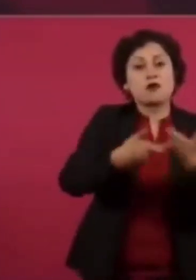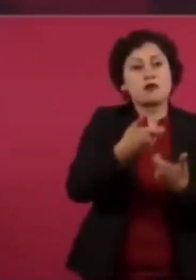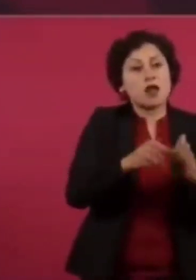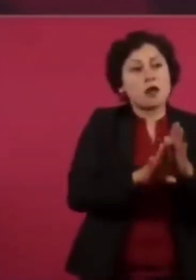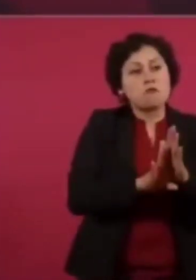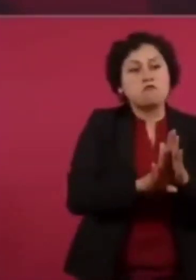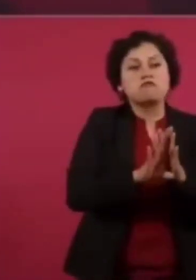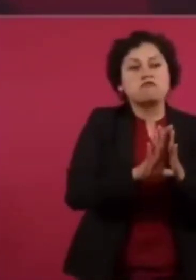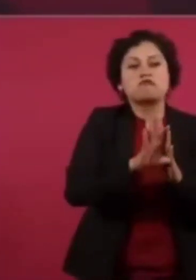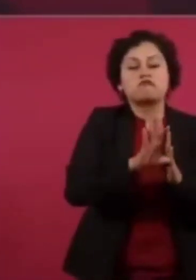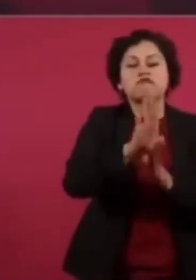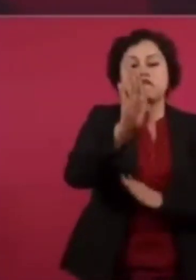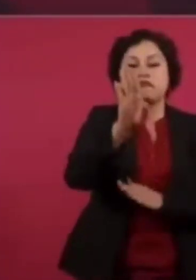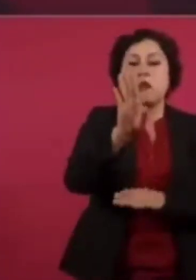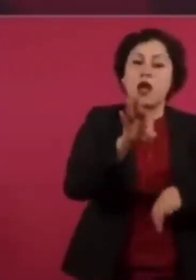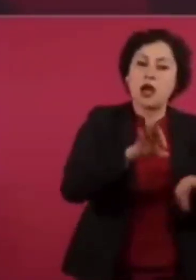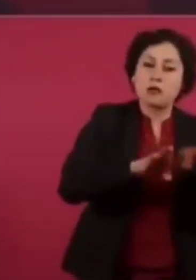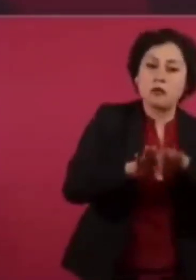hay empleos.